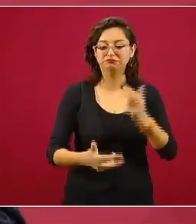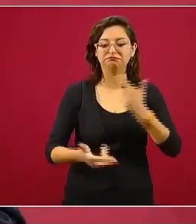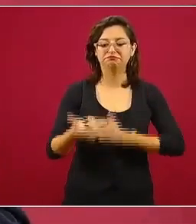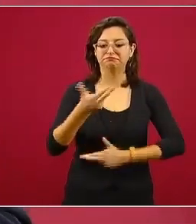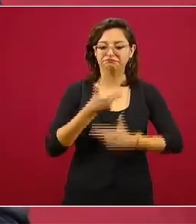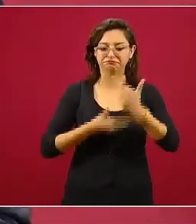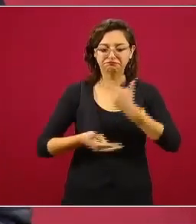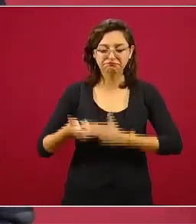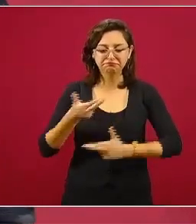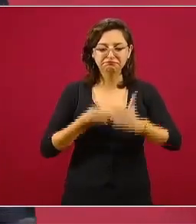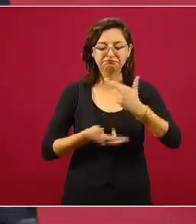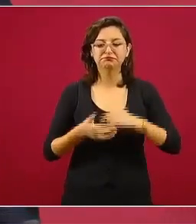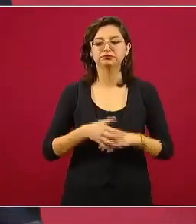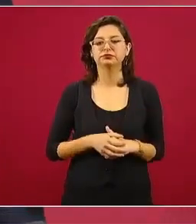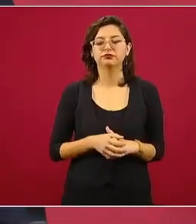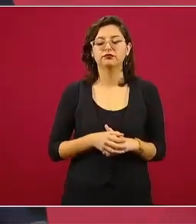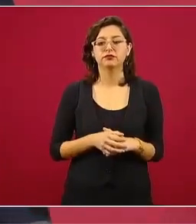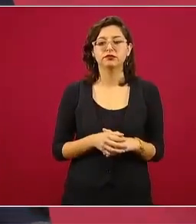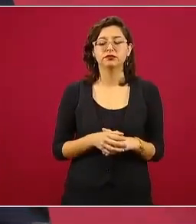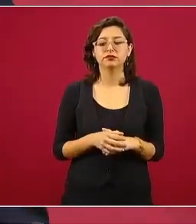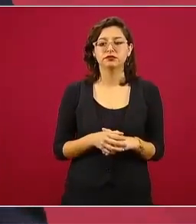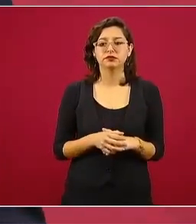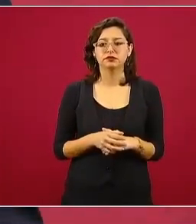Vamos a ver también